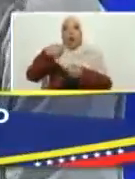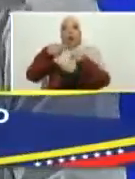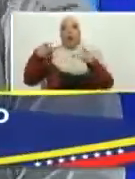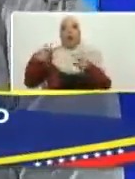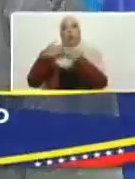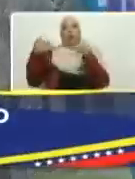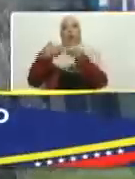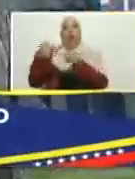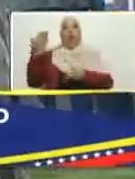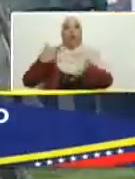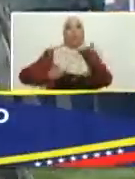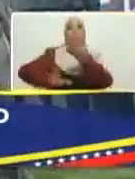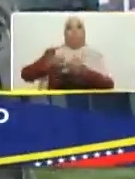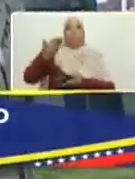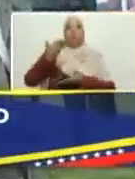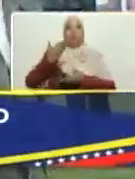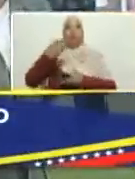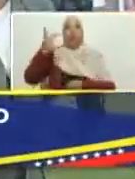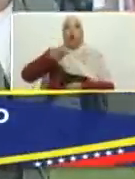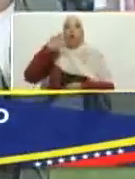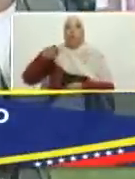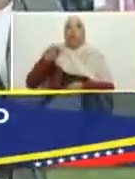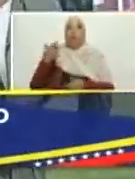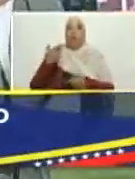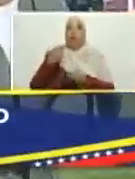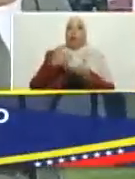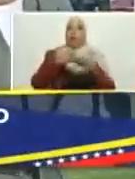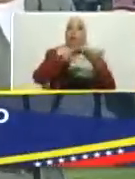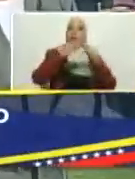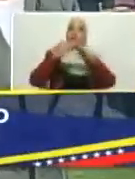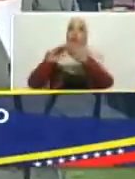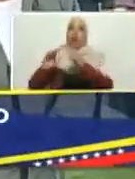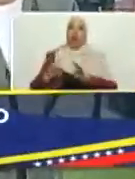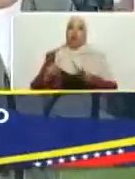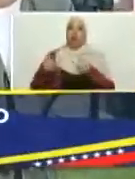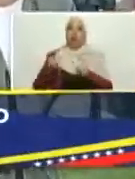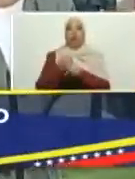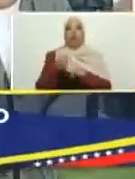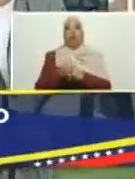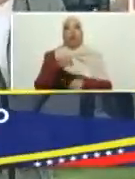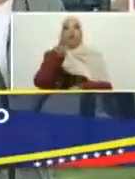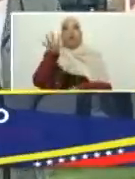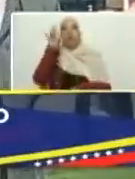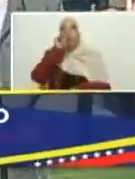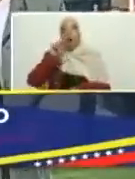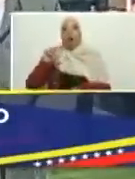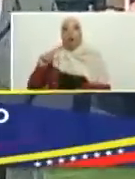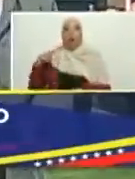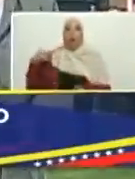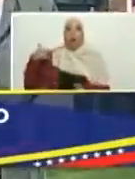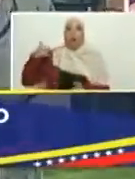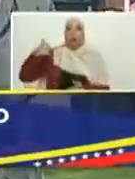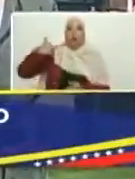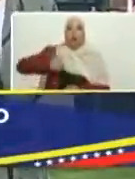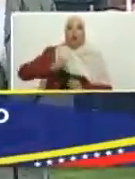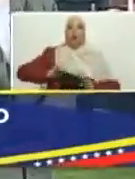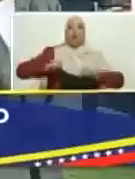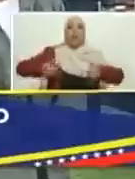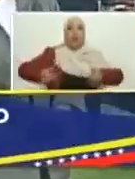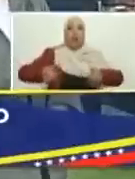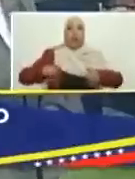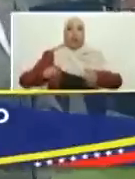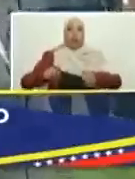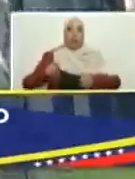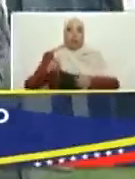país. Políticas soberanas, precisamente, que se inauguraron hace 24 años, por primera vez. Políticas